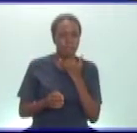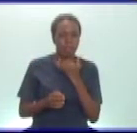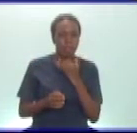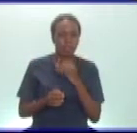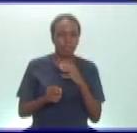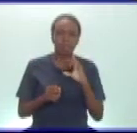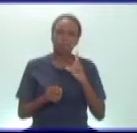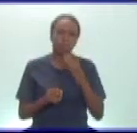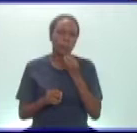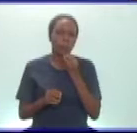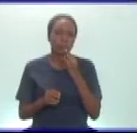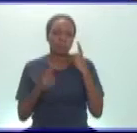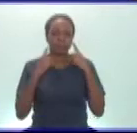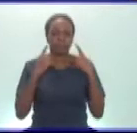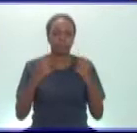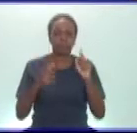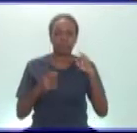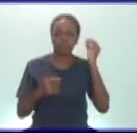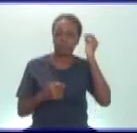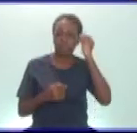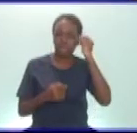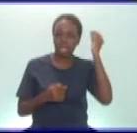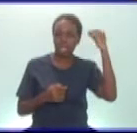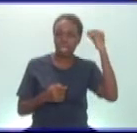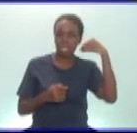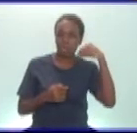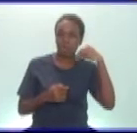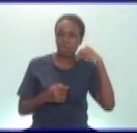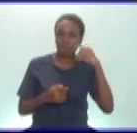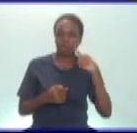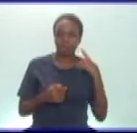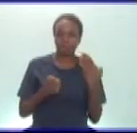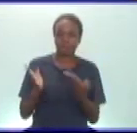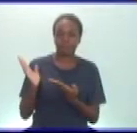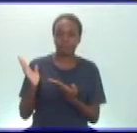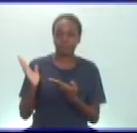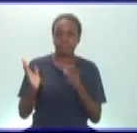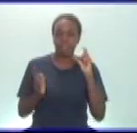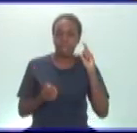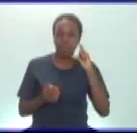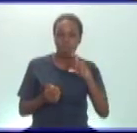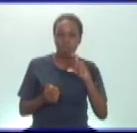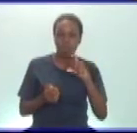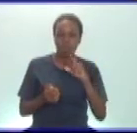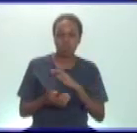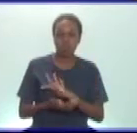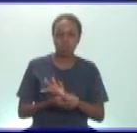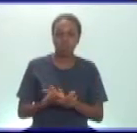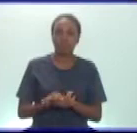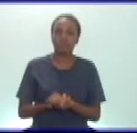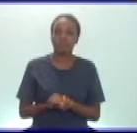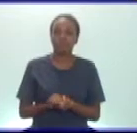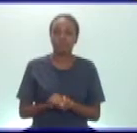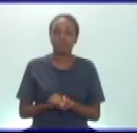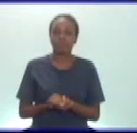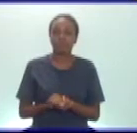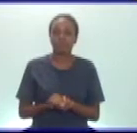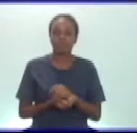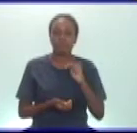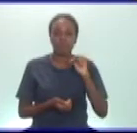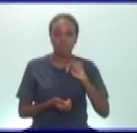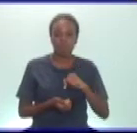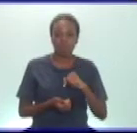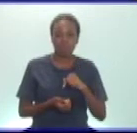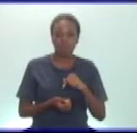ocurren en televisión por la premura con que a veces trabajamos. Héroe troyano más famoso e importante de la guerra de Troya, joven, ardoroso